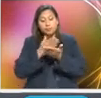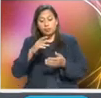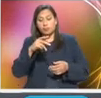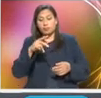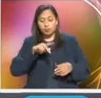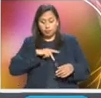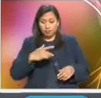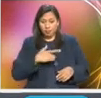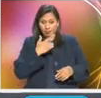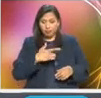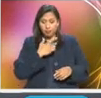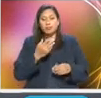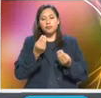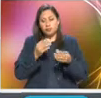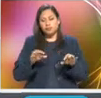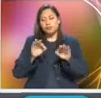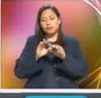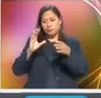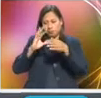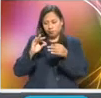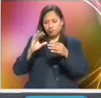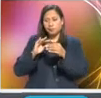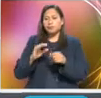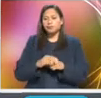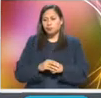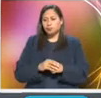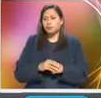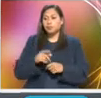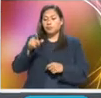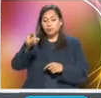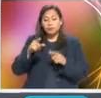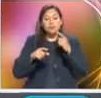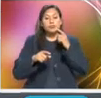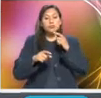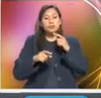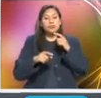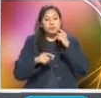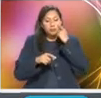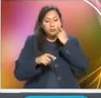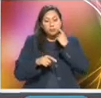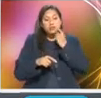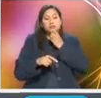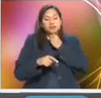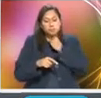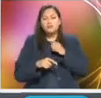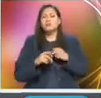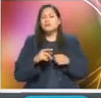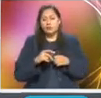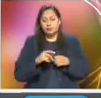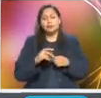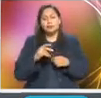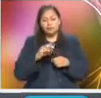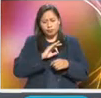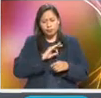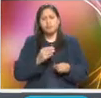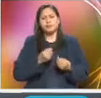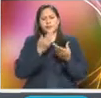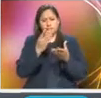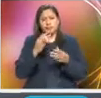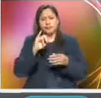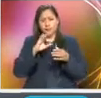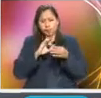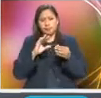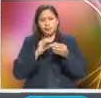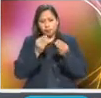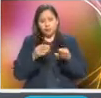bien importante comentarles que es válido que se sientan mal, que lloren, que tengan un encuentro de emociones, y también